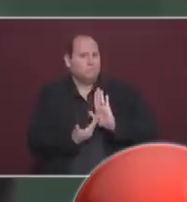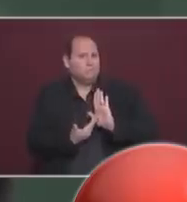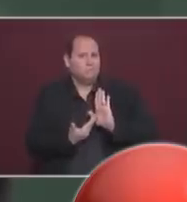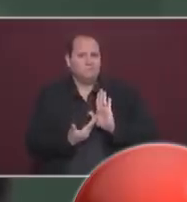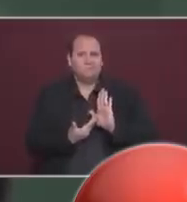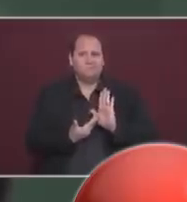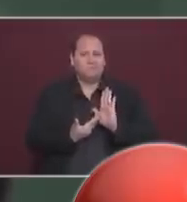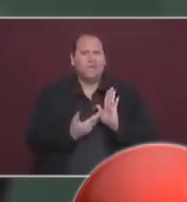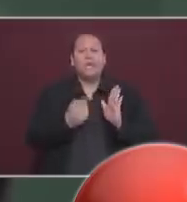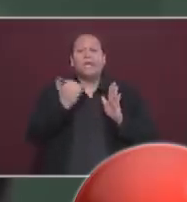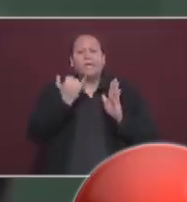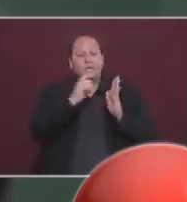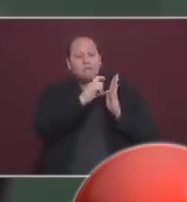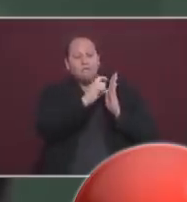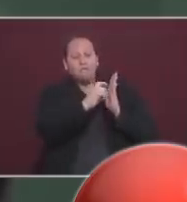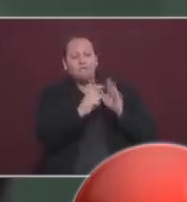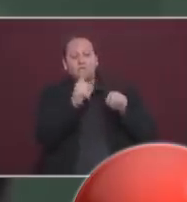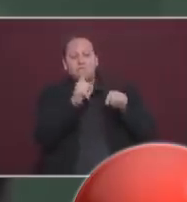mutilado,